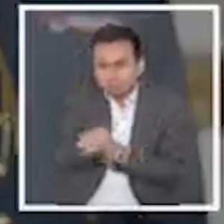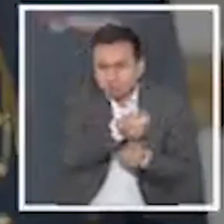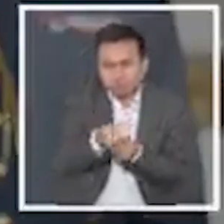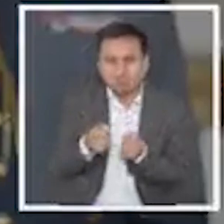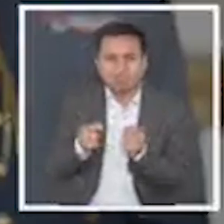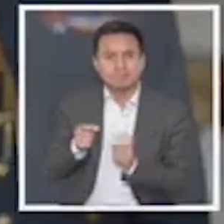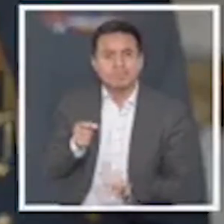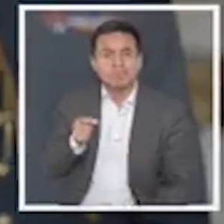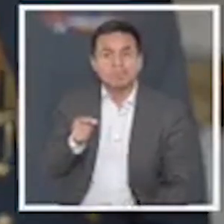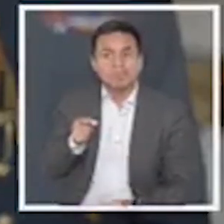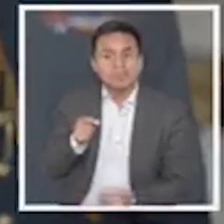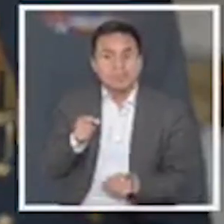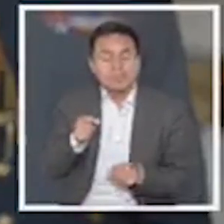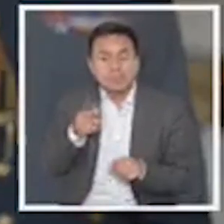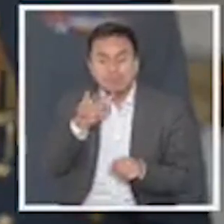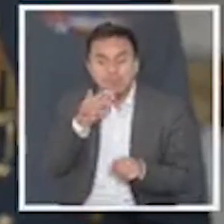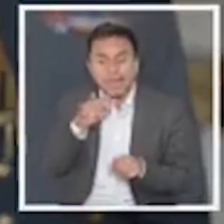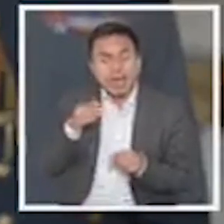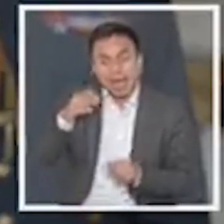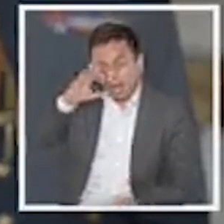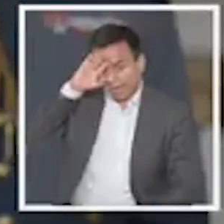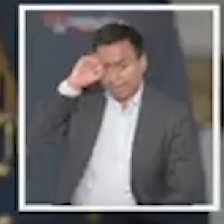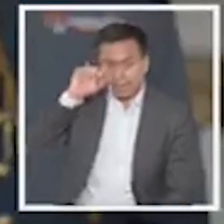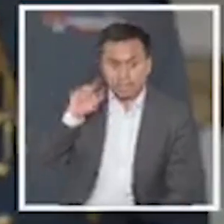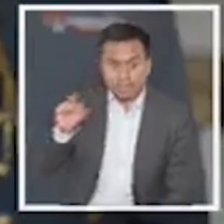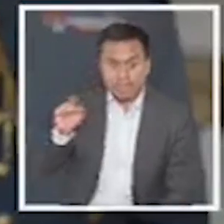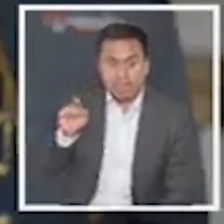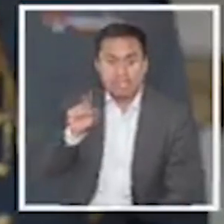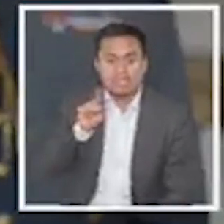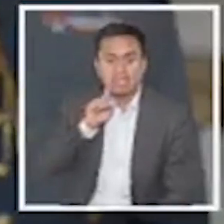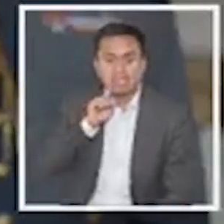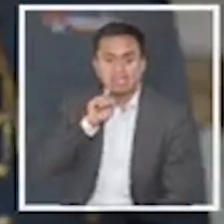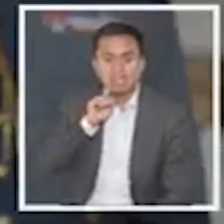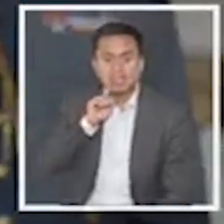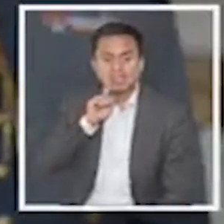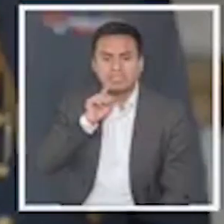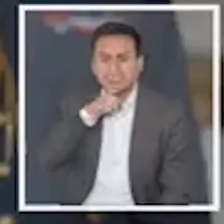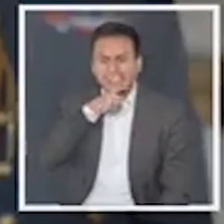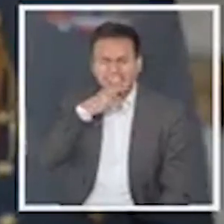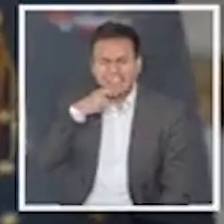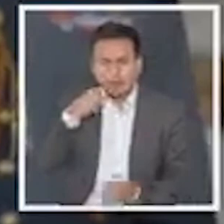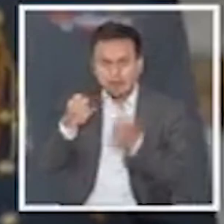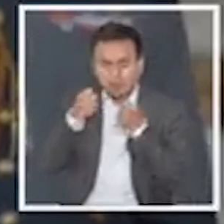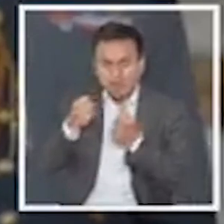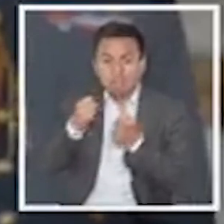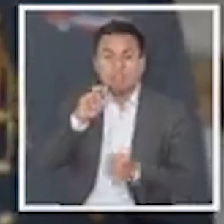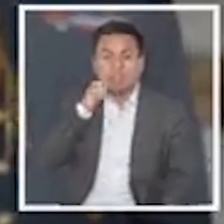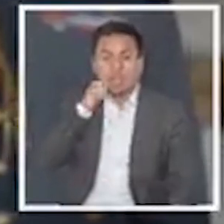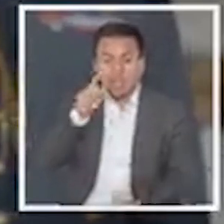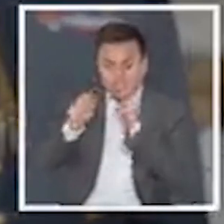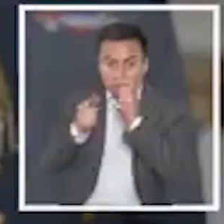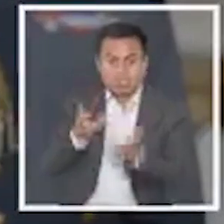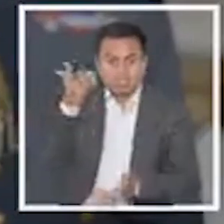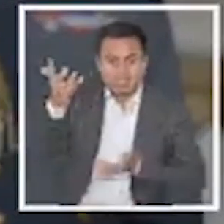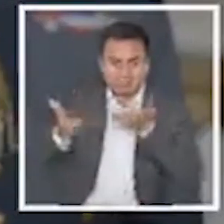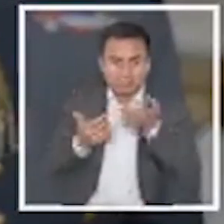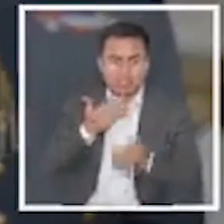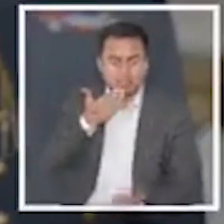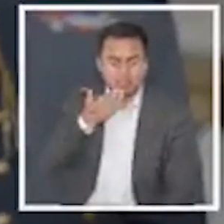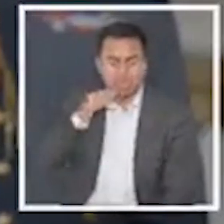preparados. Mientras Argentina estaba a puertas de sufrir esta sequía que además significaba riesgo de